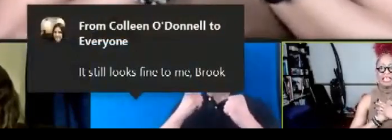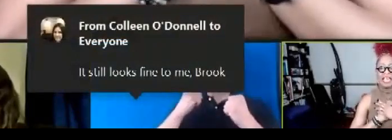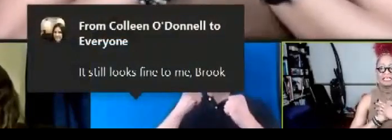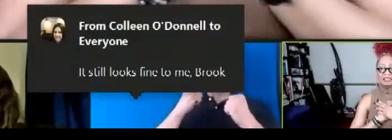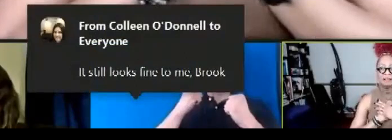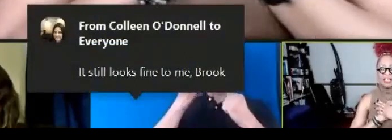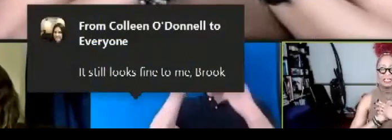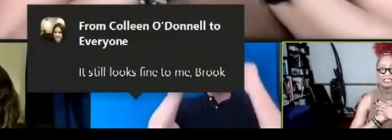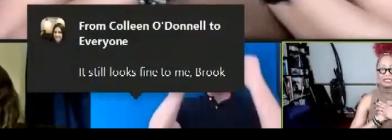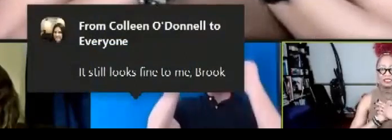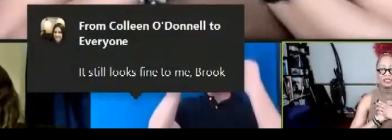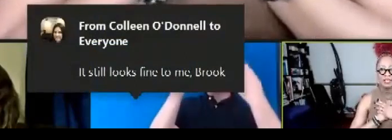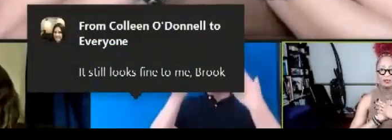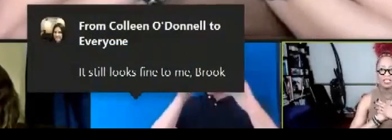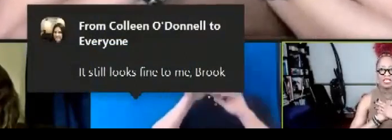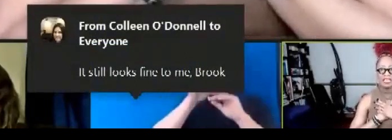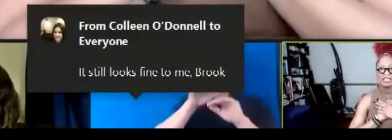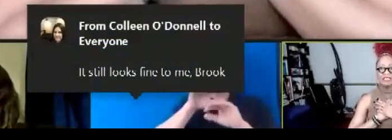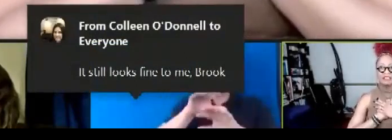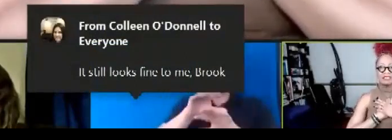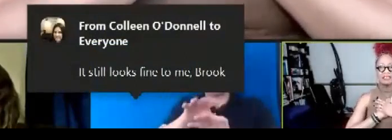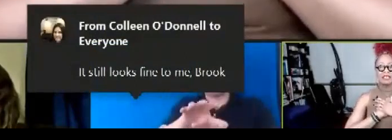y a decir yo soy inteligente